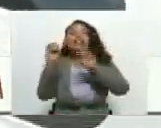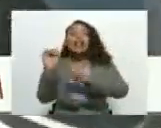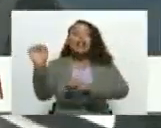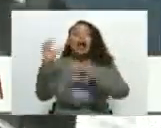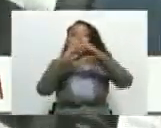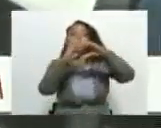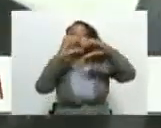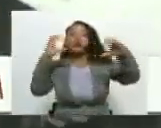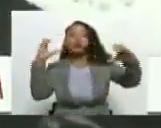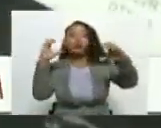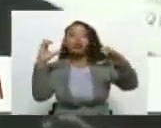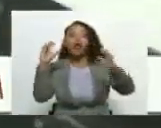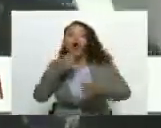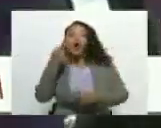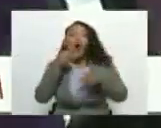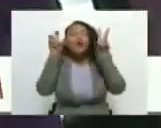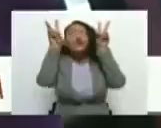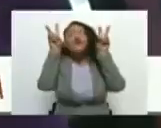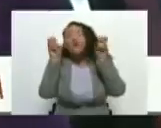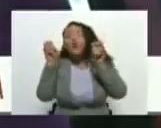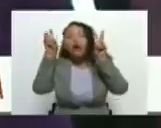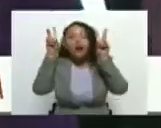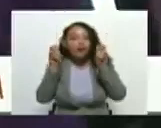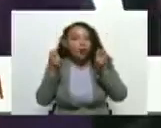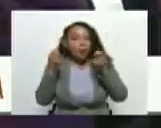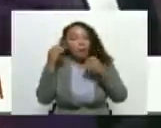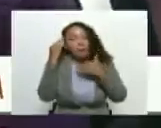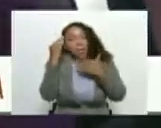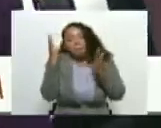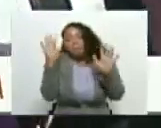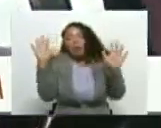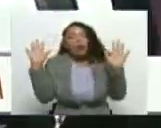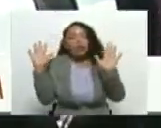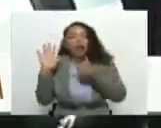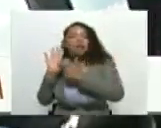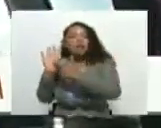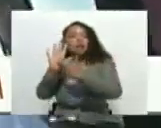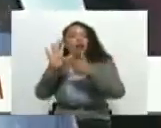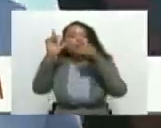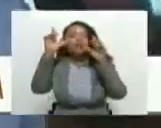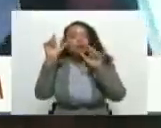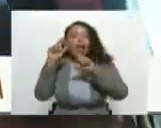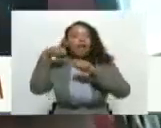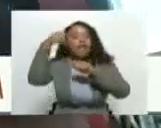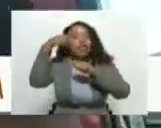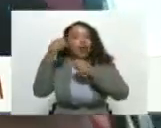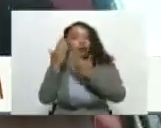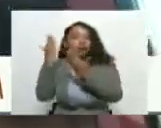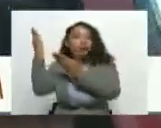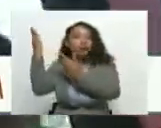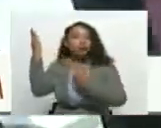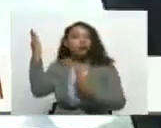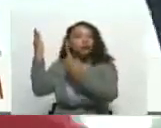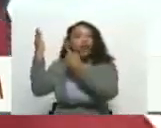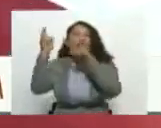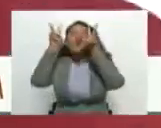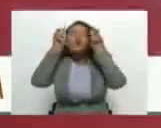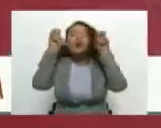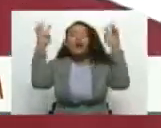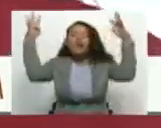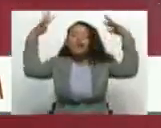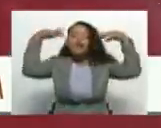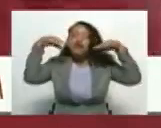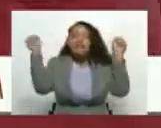Yutón, absolutamente nuevas. Yo no sé si pueden entrar para mostrar, vente Héctor, absolutamente nuevas con su aire